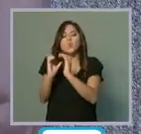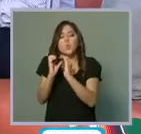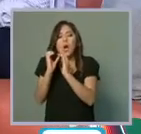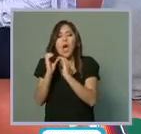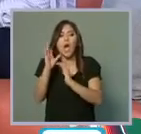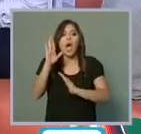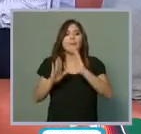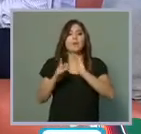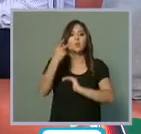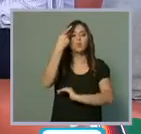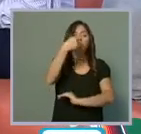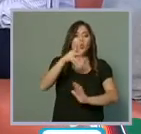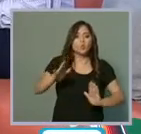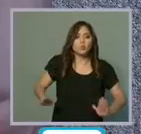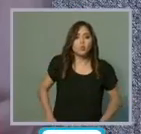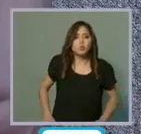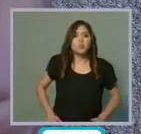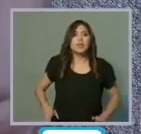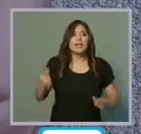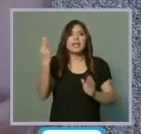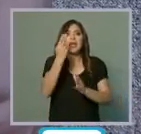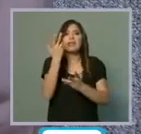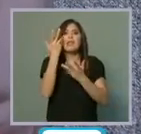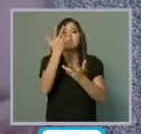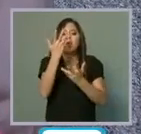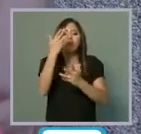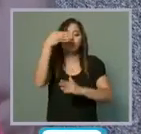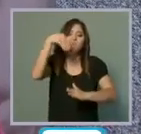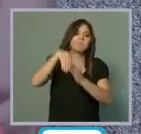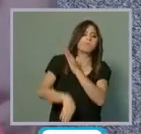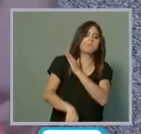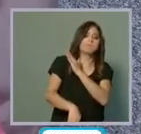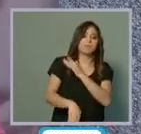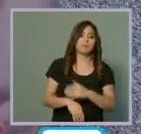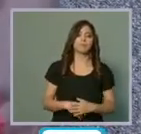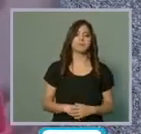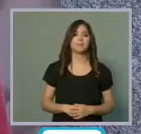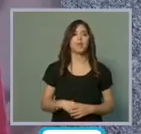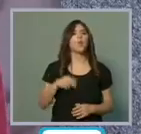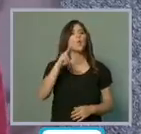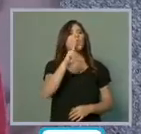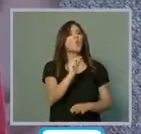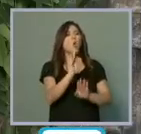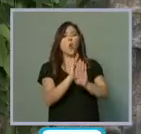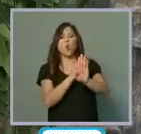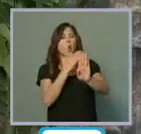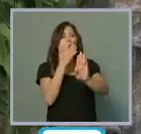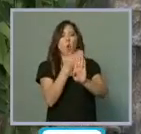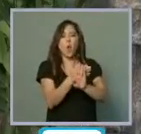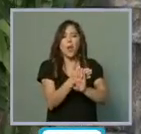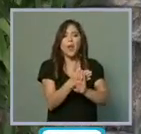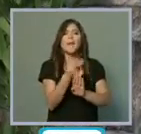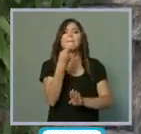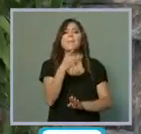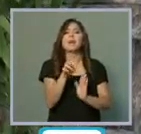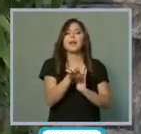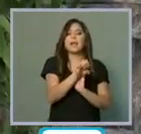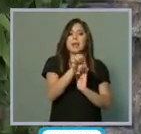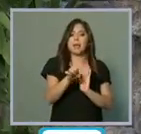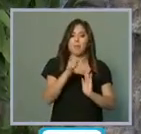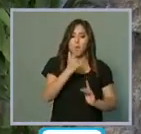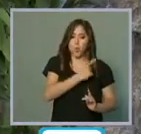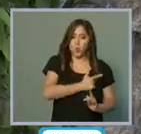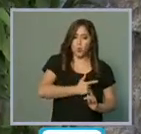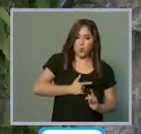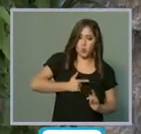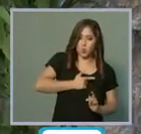personalidad, las necesidades y los deseos de estos hijos. Oye, Miguel, por ejemplo, ahorita sin satanizar, como lo comentabas, ¿un gusto se puede volver una necesidad